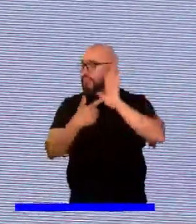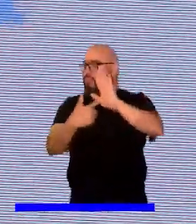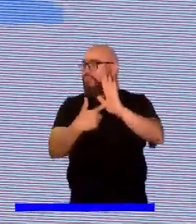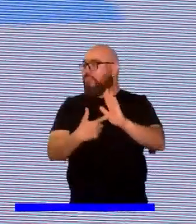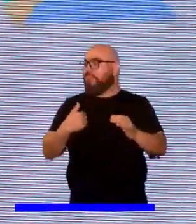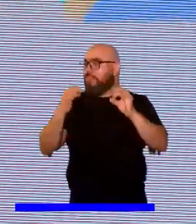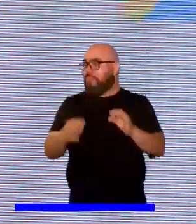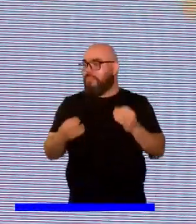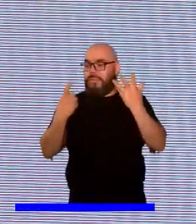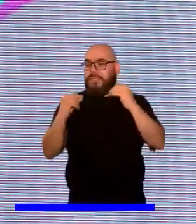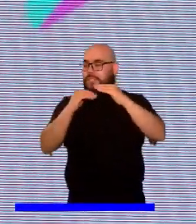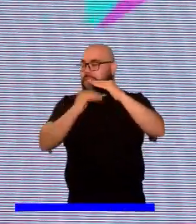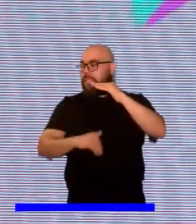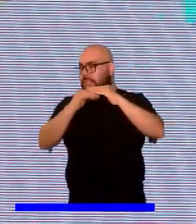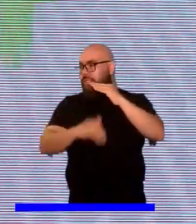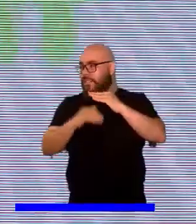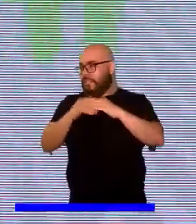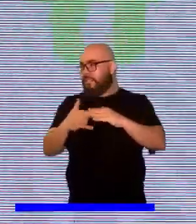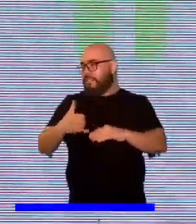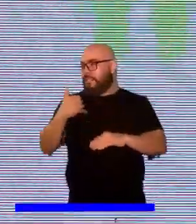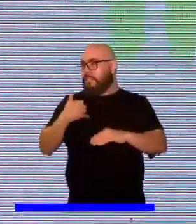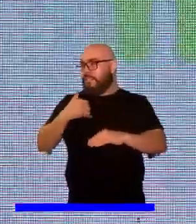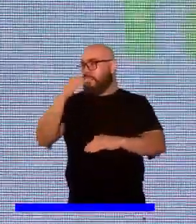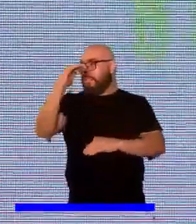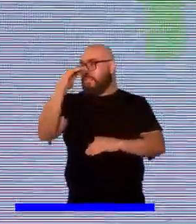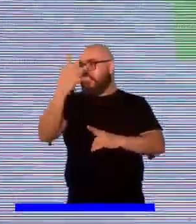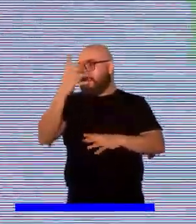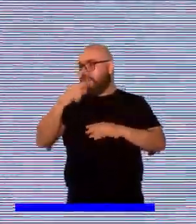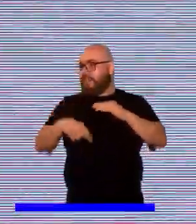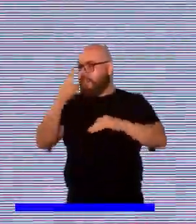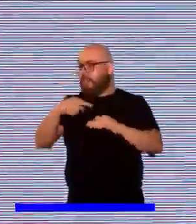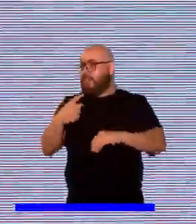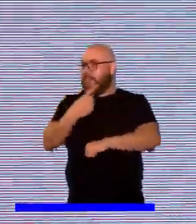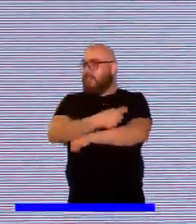estamos debajo de los 60, pero no tan jóvenes como para no haber tenido Gmail desde chiquitos.